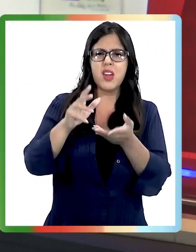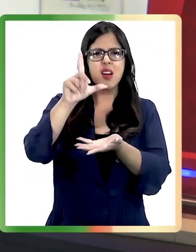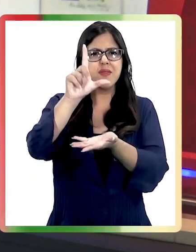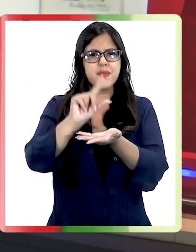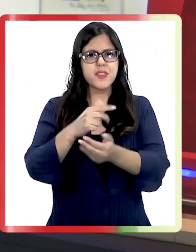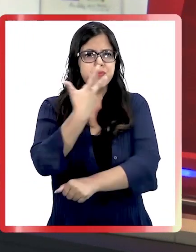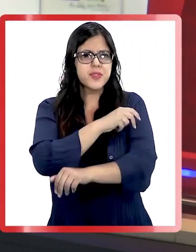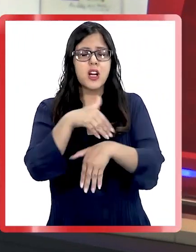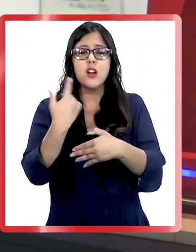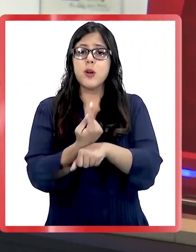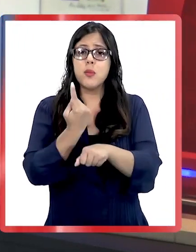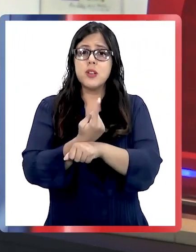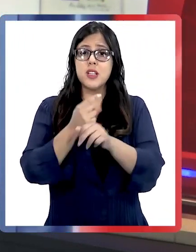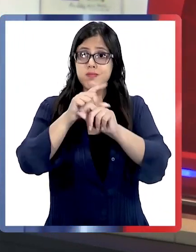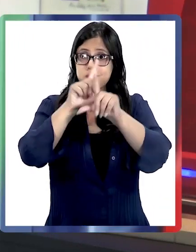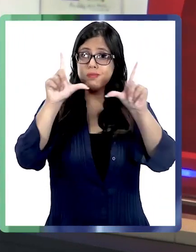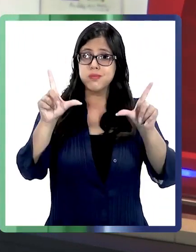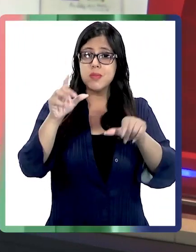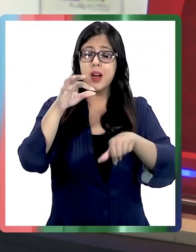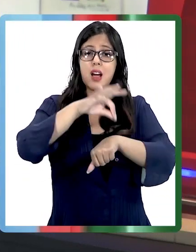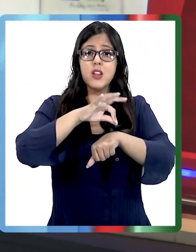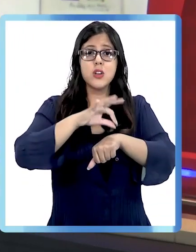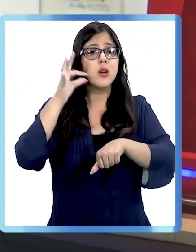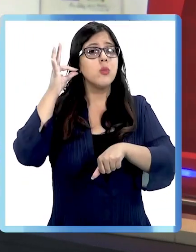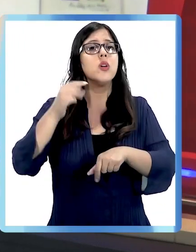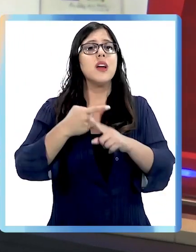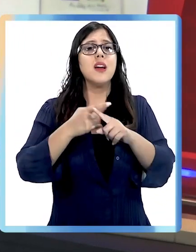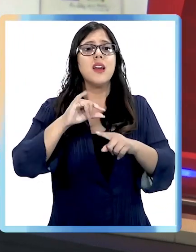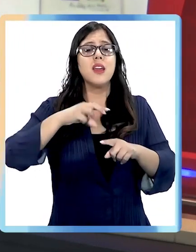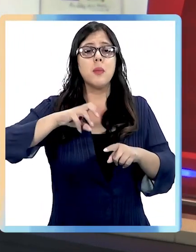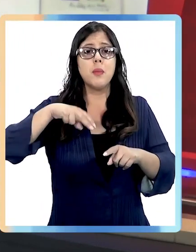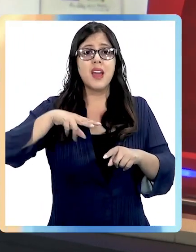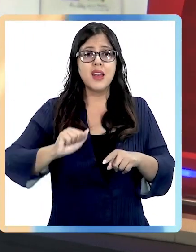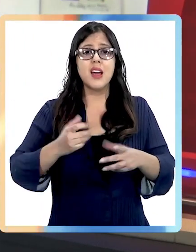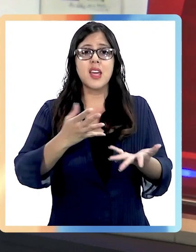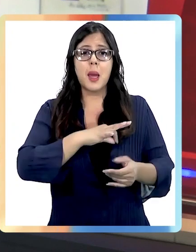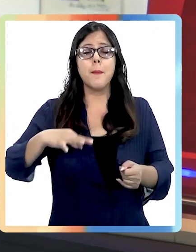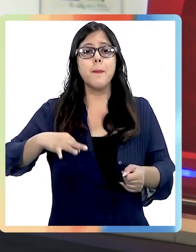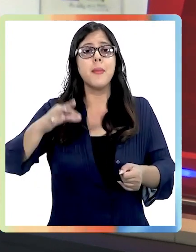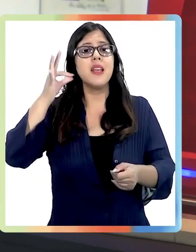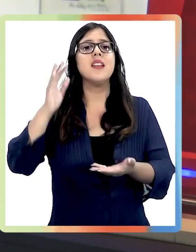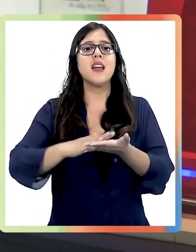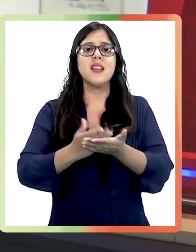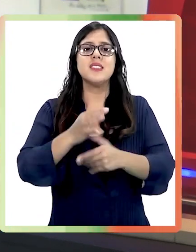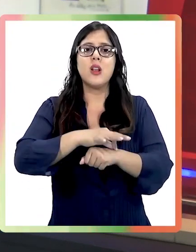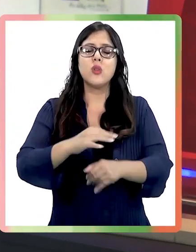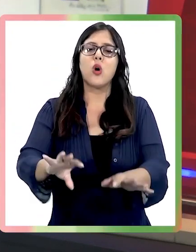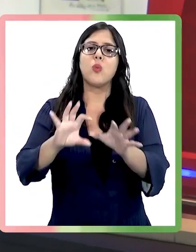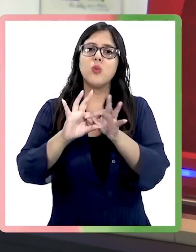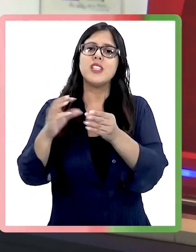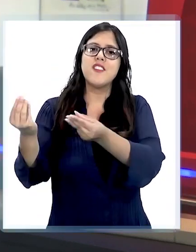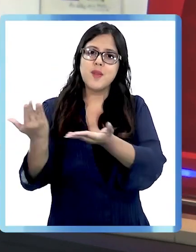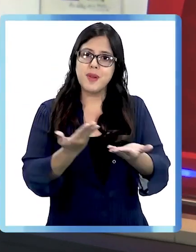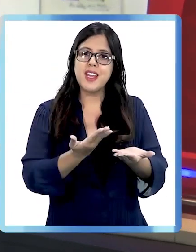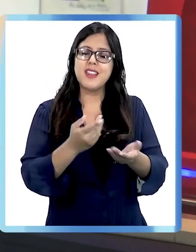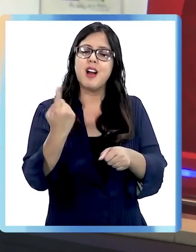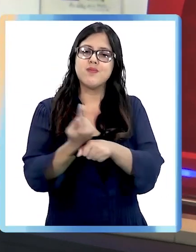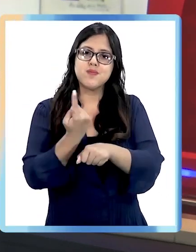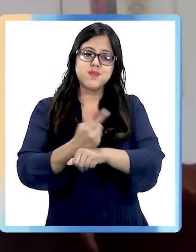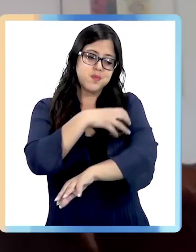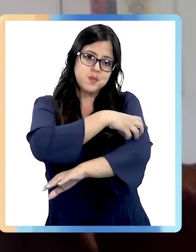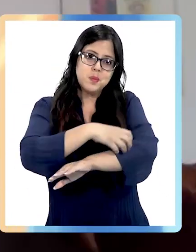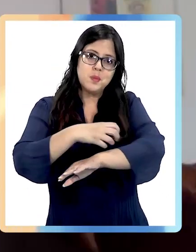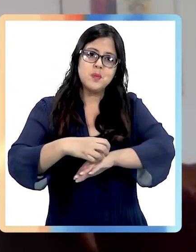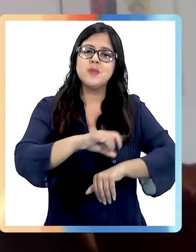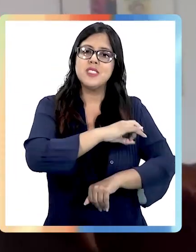lo comprobamos con la baja vacunación. Vamos a conversar ahora, la tenemos ahí en pantalla, con la doctora Jimena Aguilera, ministra de Salud. Bienvenida y muchas gracias por esta conversación con las regiones de